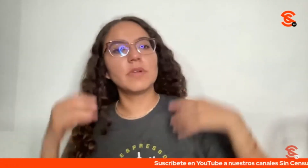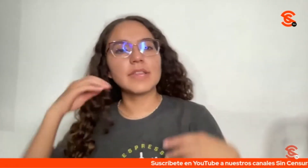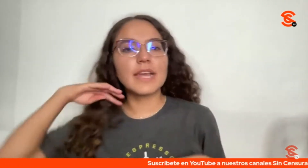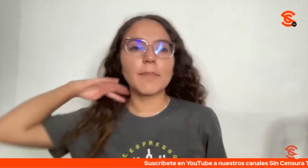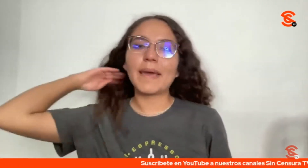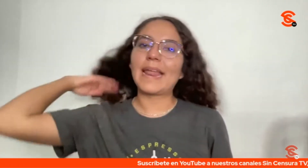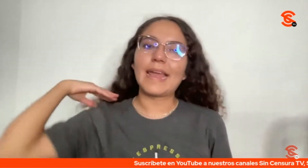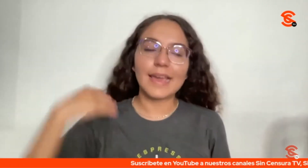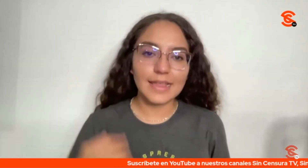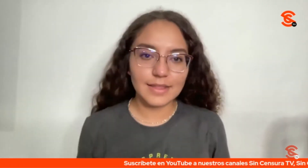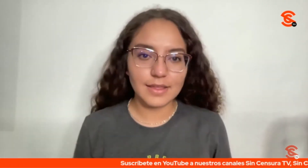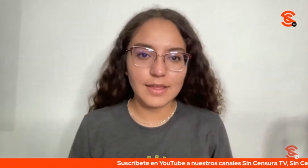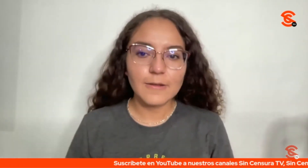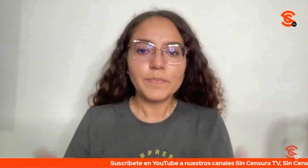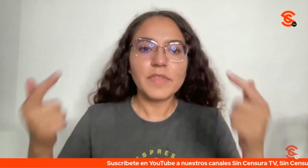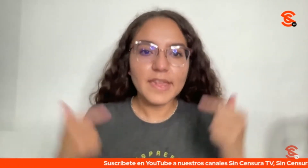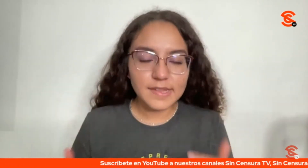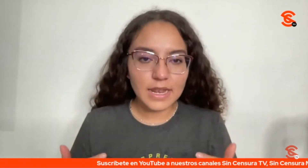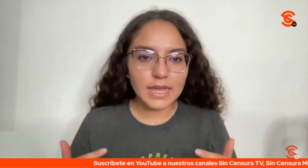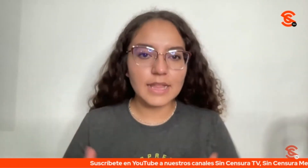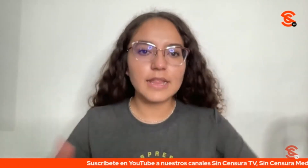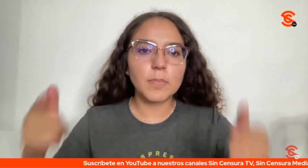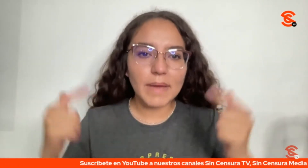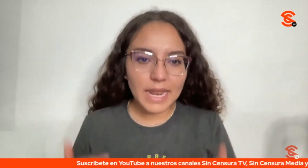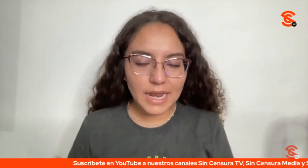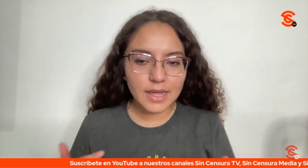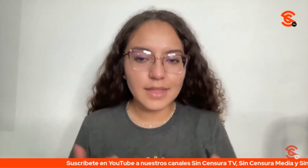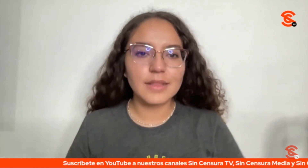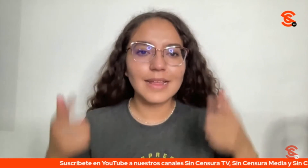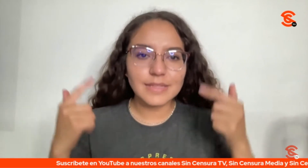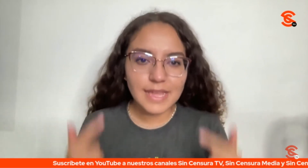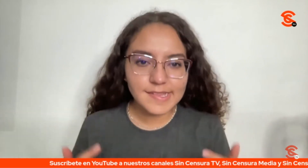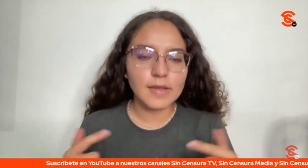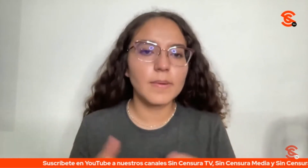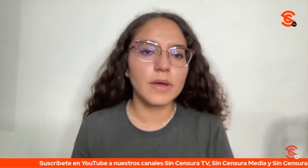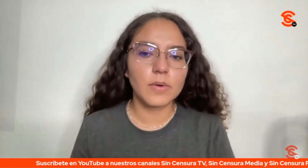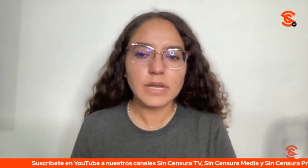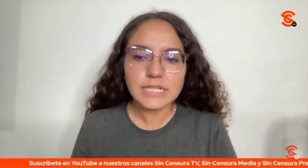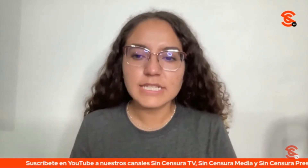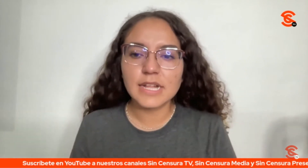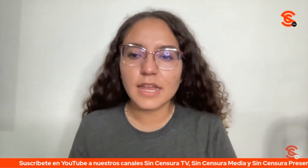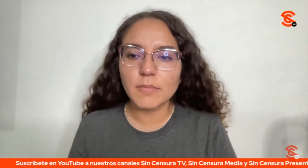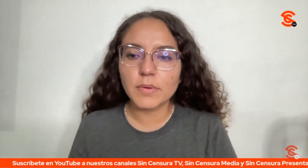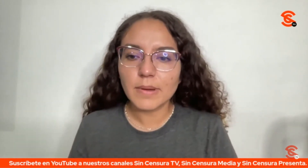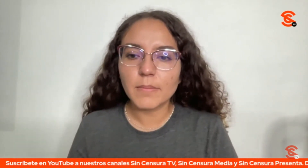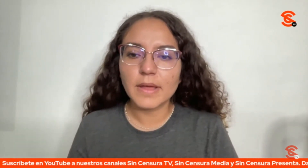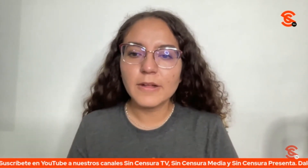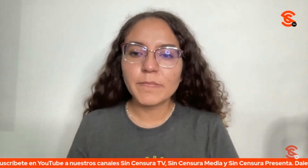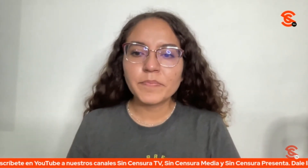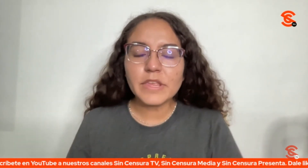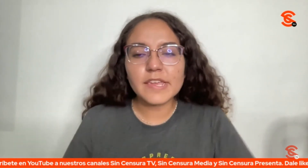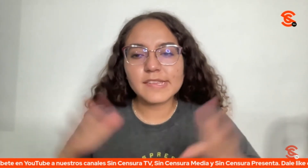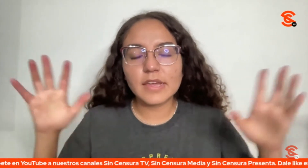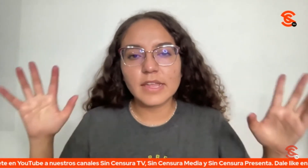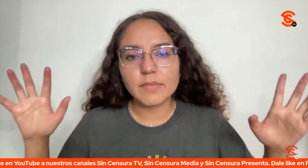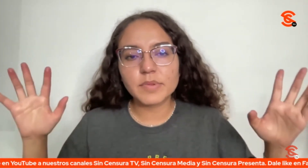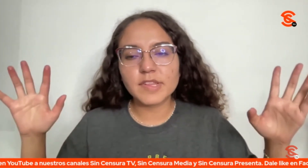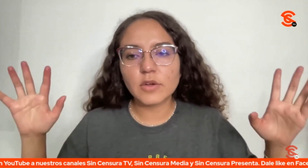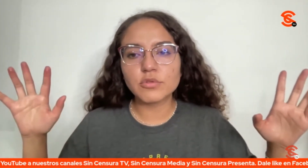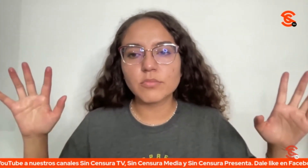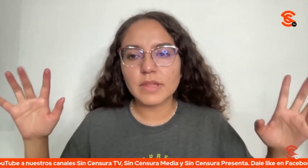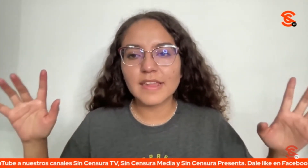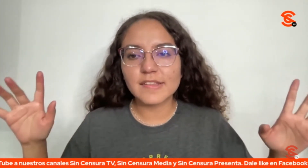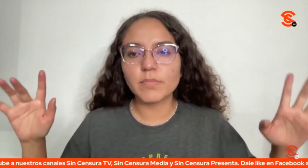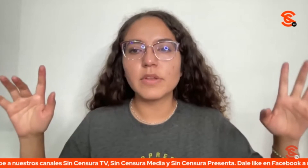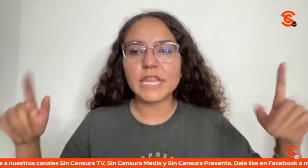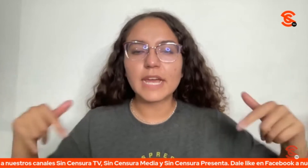no hacer política para la gente. Desde la gente, para la gente, desde abajo. Ese es el gran problema. Y esta gente